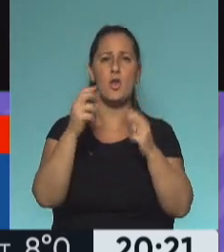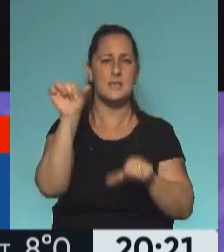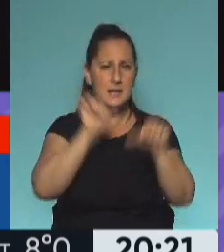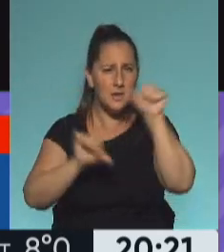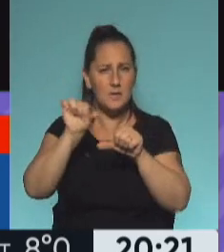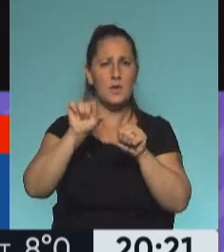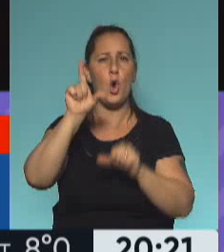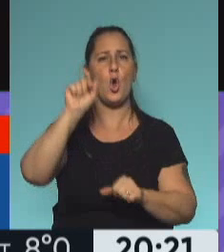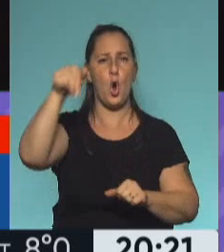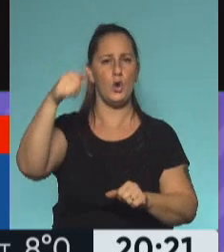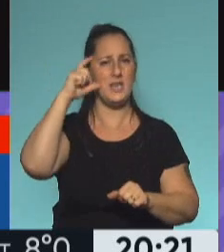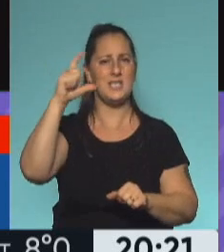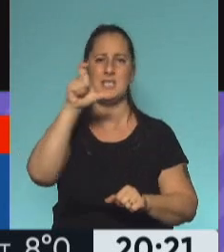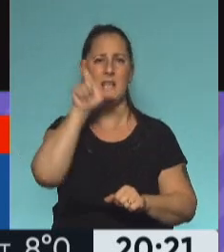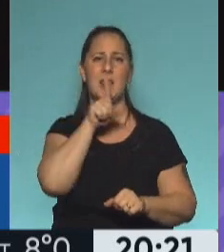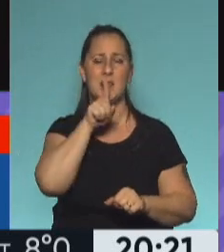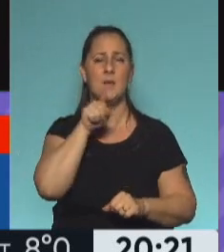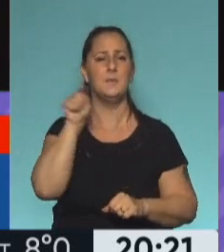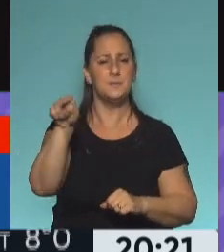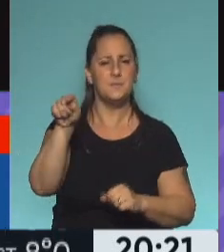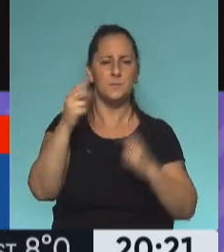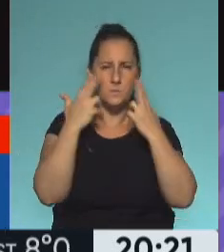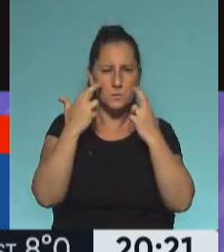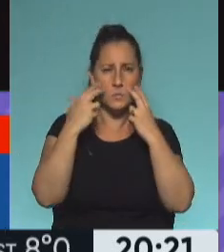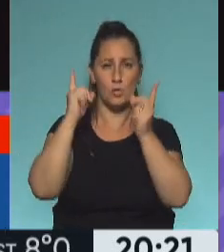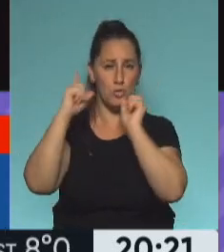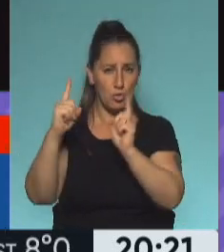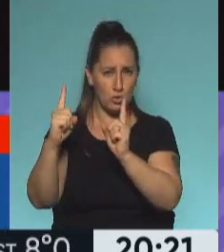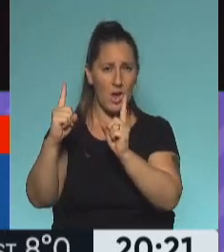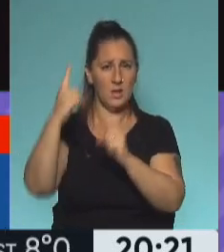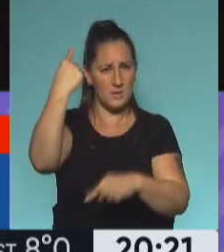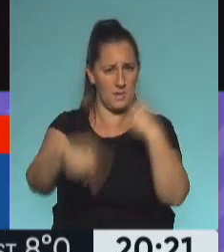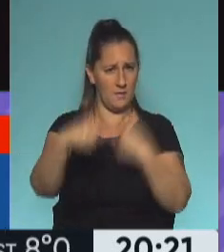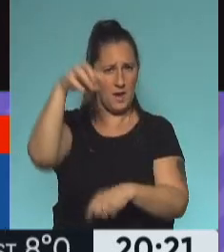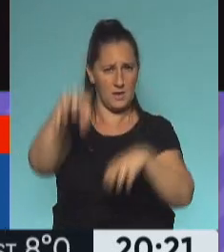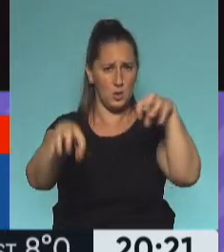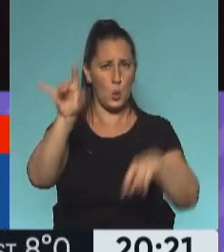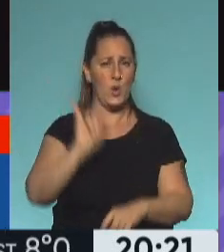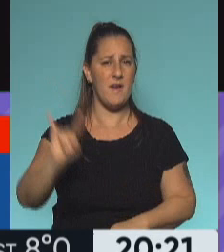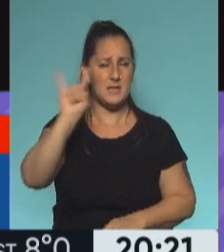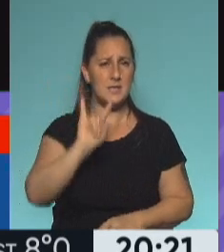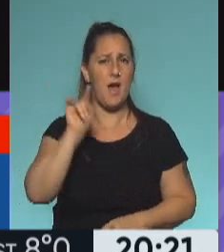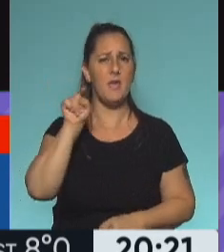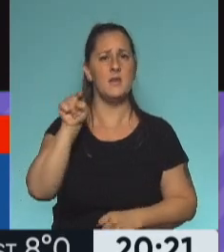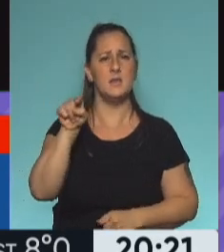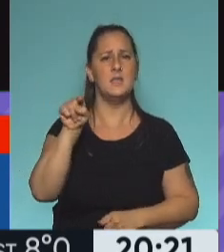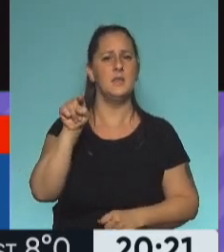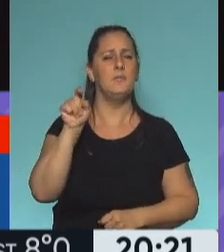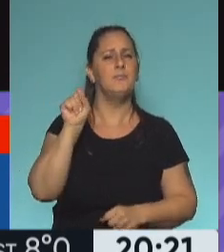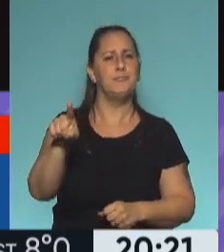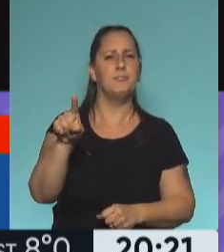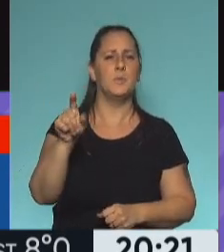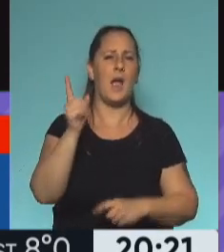científicos del CONICET, que son docentes además en varias universidades y que provienen del campo